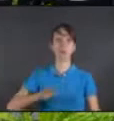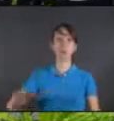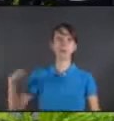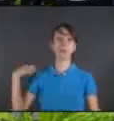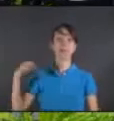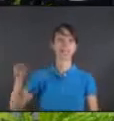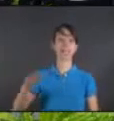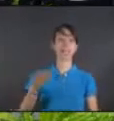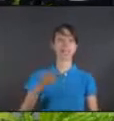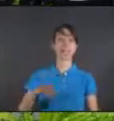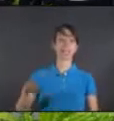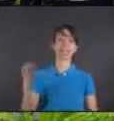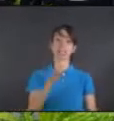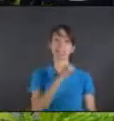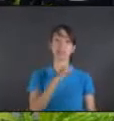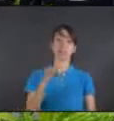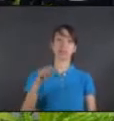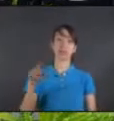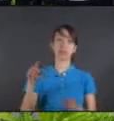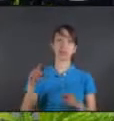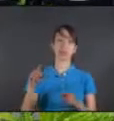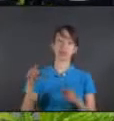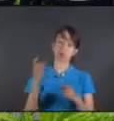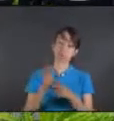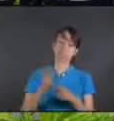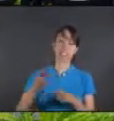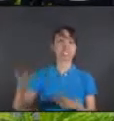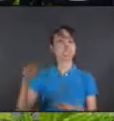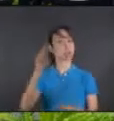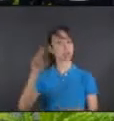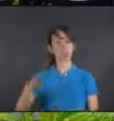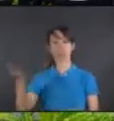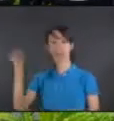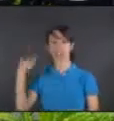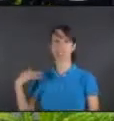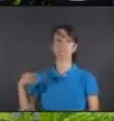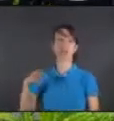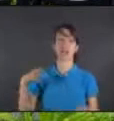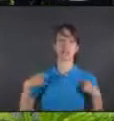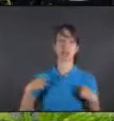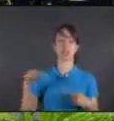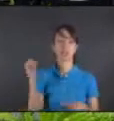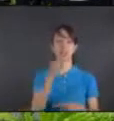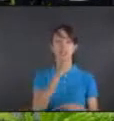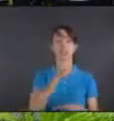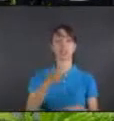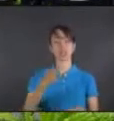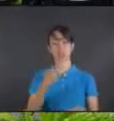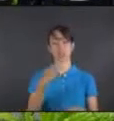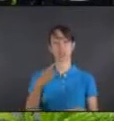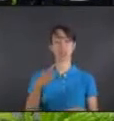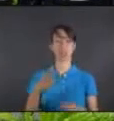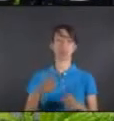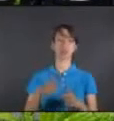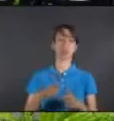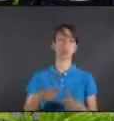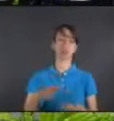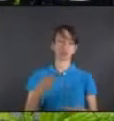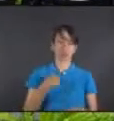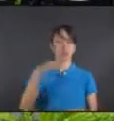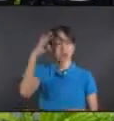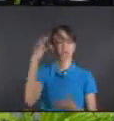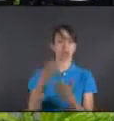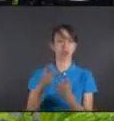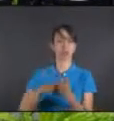yo creo que cuando viene una limitación es porque Dios quiere expandirnos,